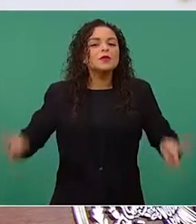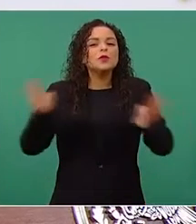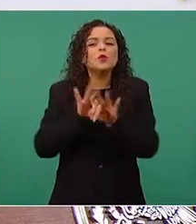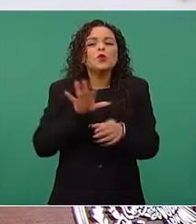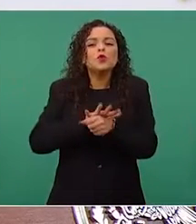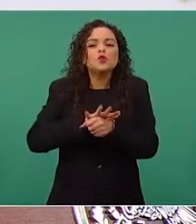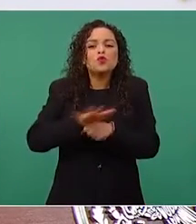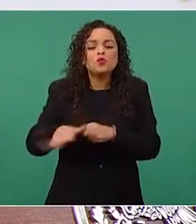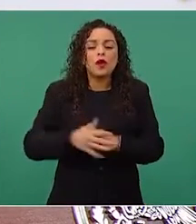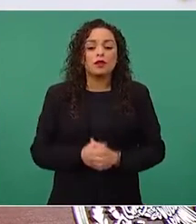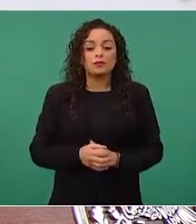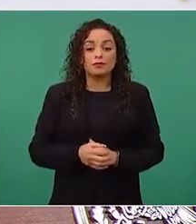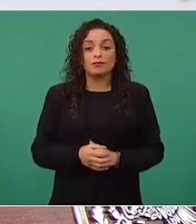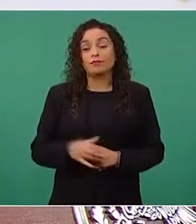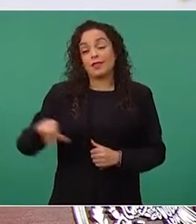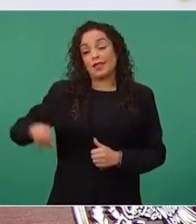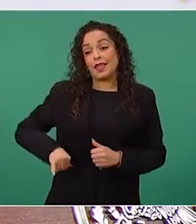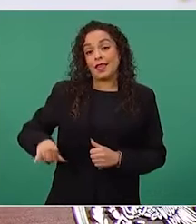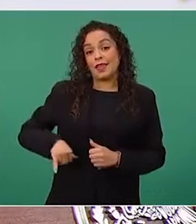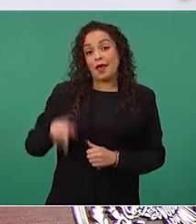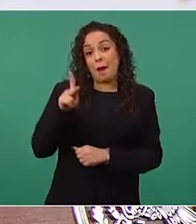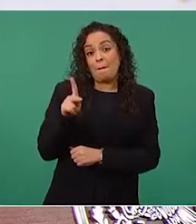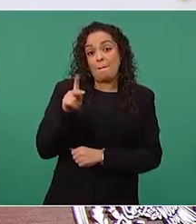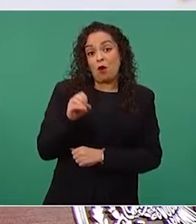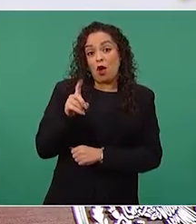Es que se tenga poder.